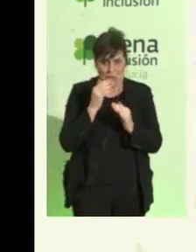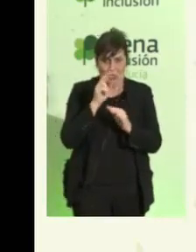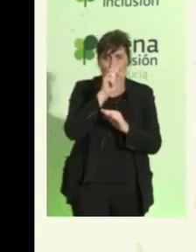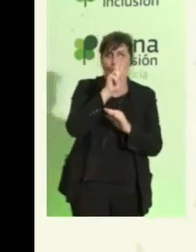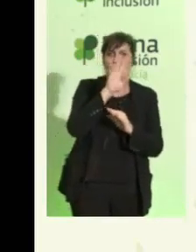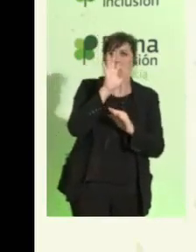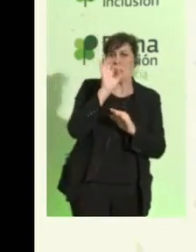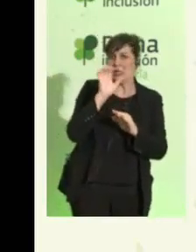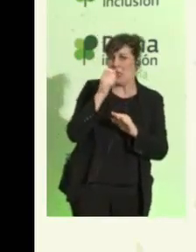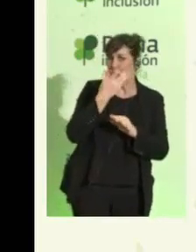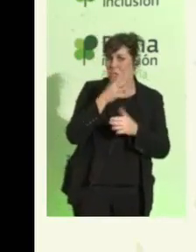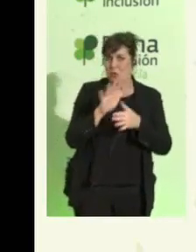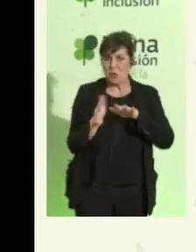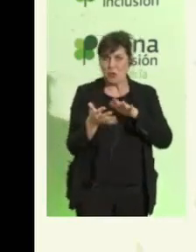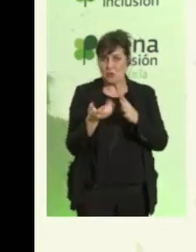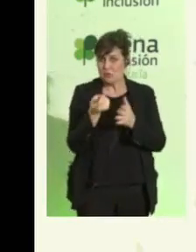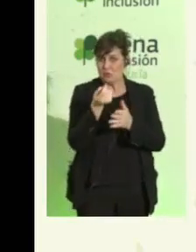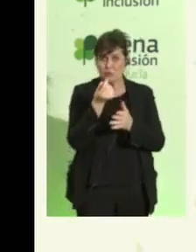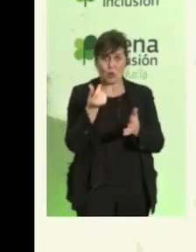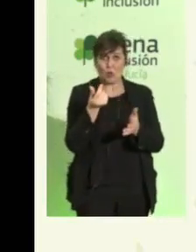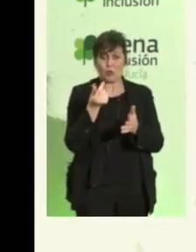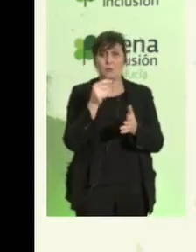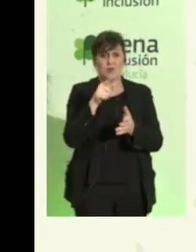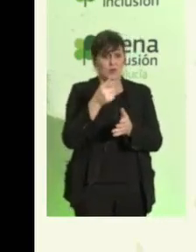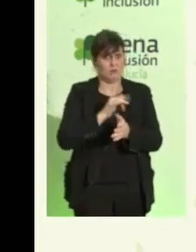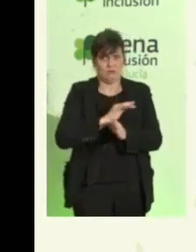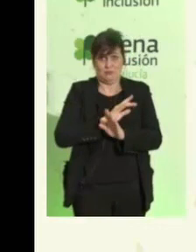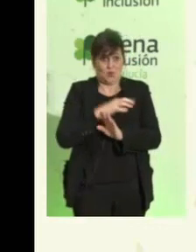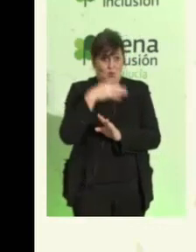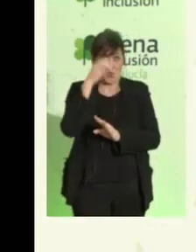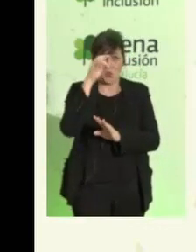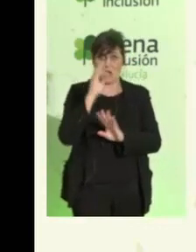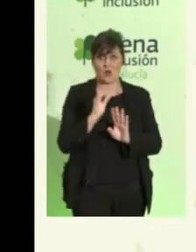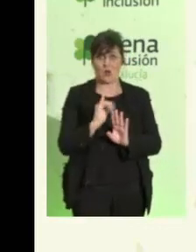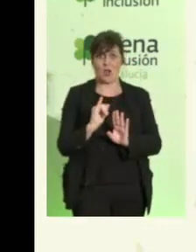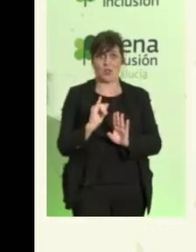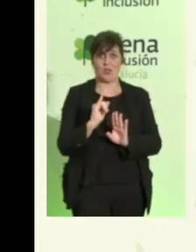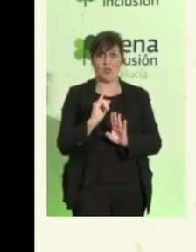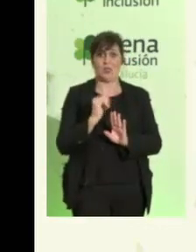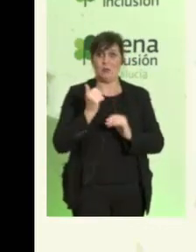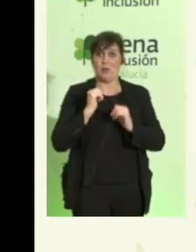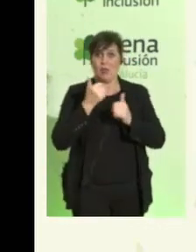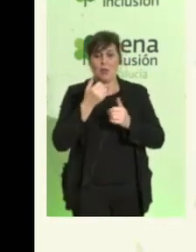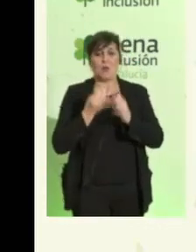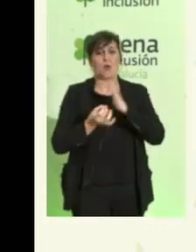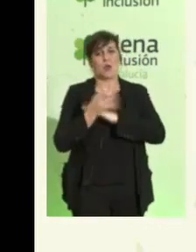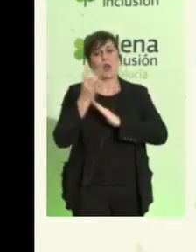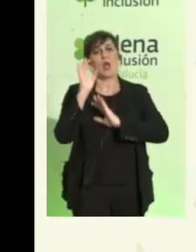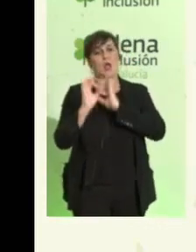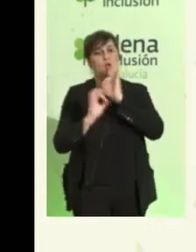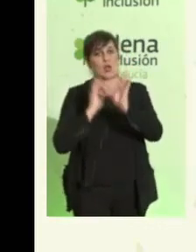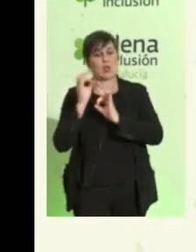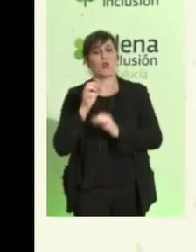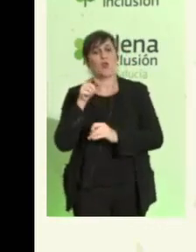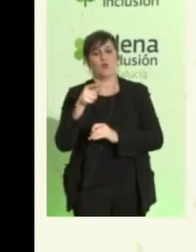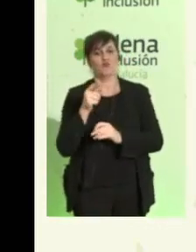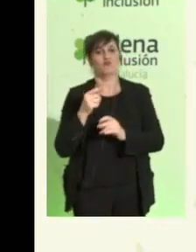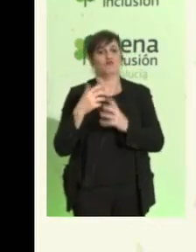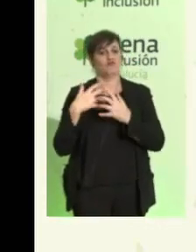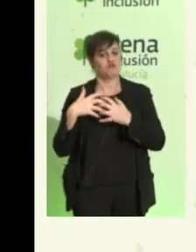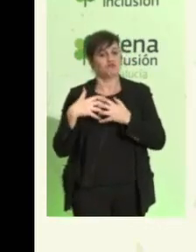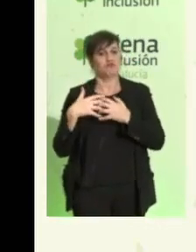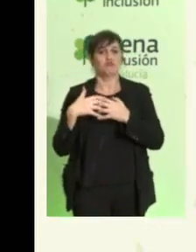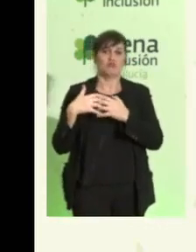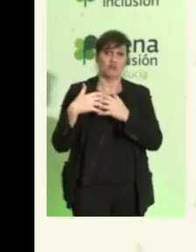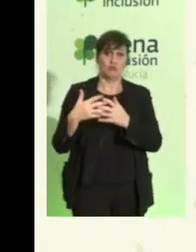250 euros aproximadamente. Y eso era todo lo que teníamos. Pero empezamos con eso. Y pensamos, bueno, ¿cómo? Bien,